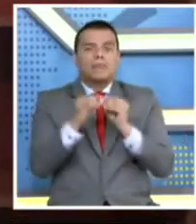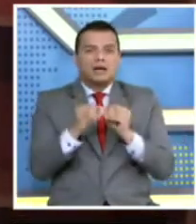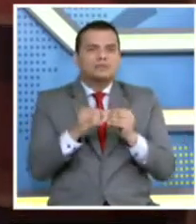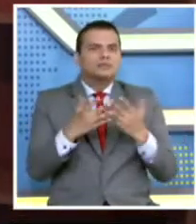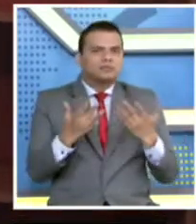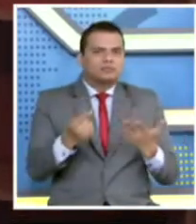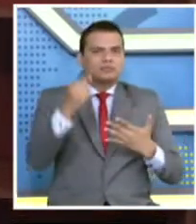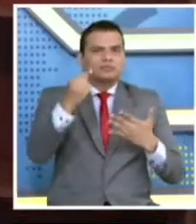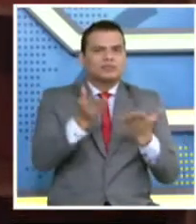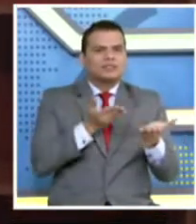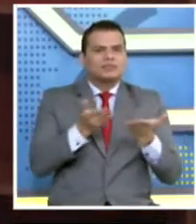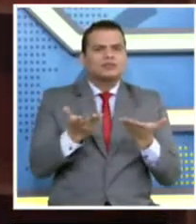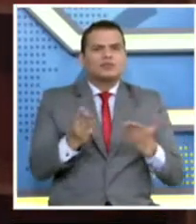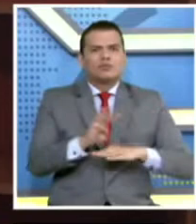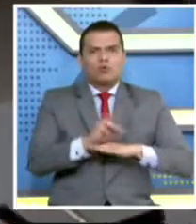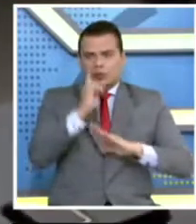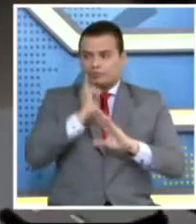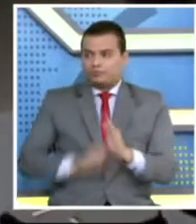web